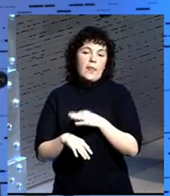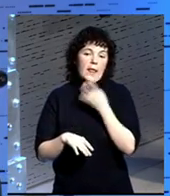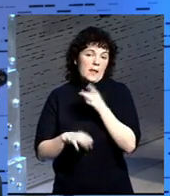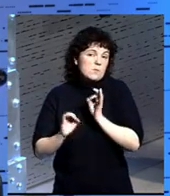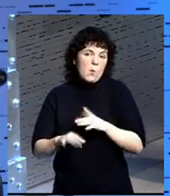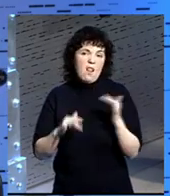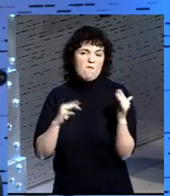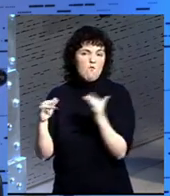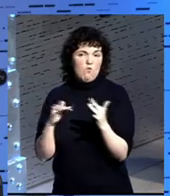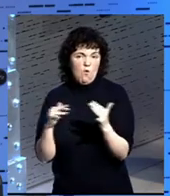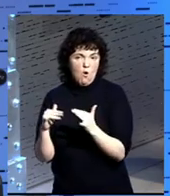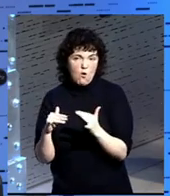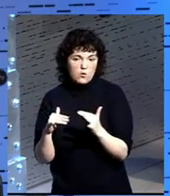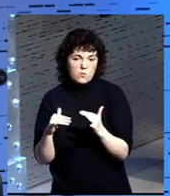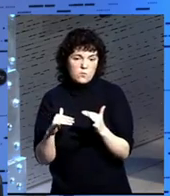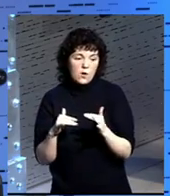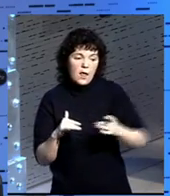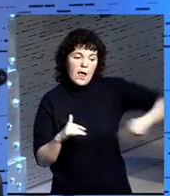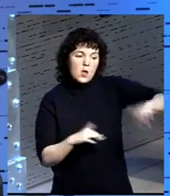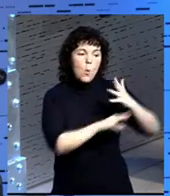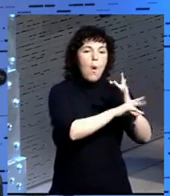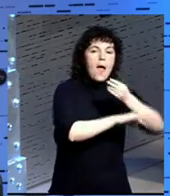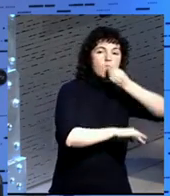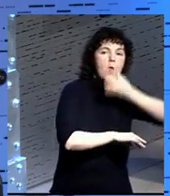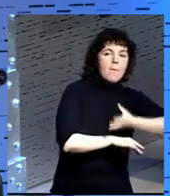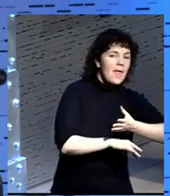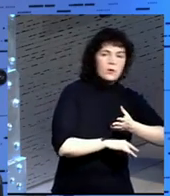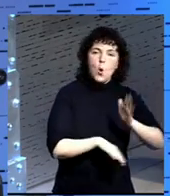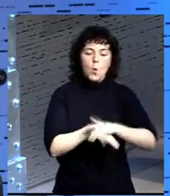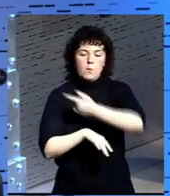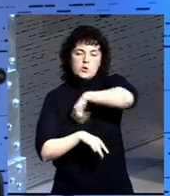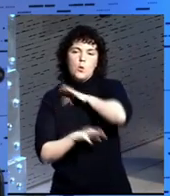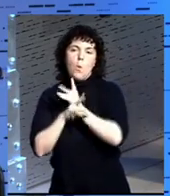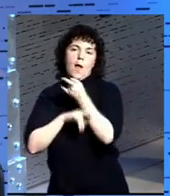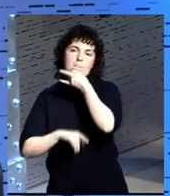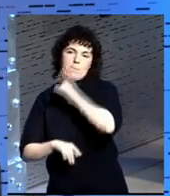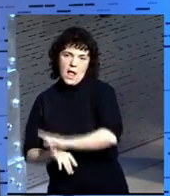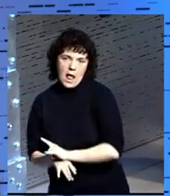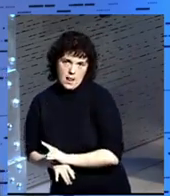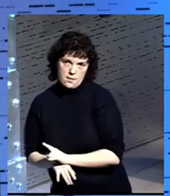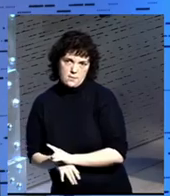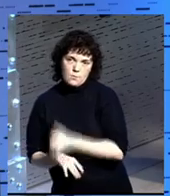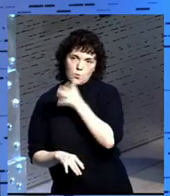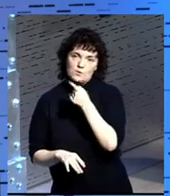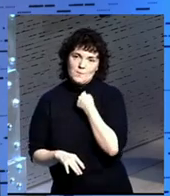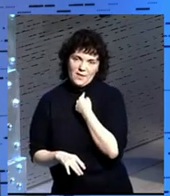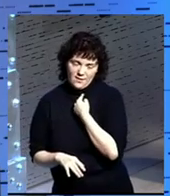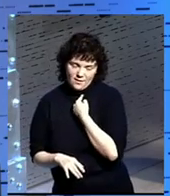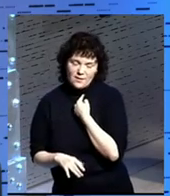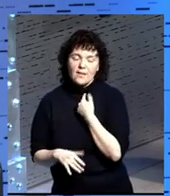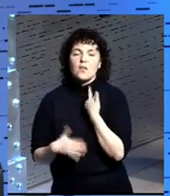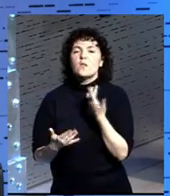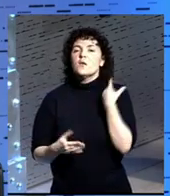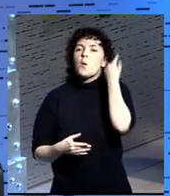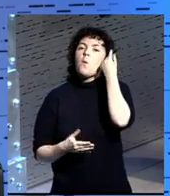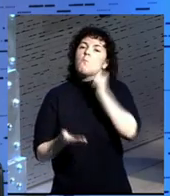fútbol. No sería que ellos, los nuevos entrantes, juegan muy bien, es que nosotros jugásemos muy mal. Y desde ese punto de vista, para el